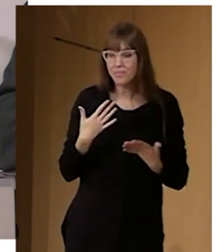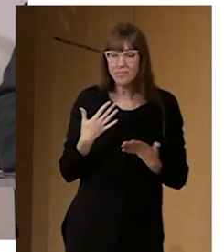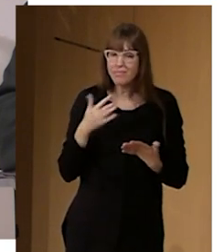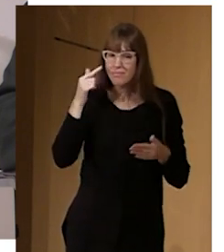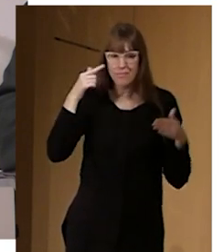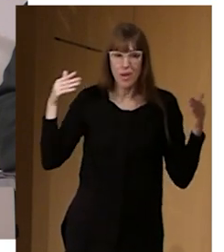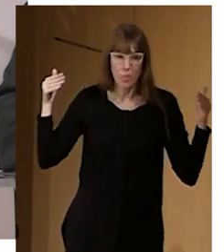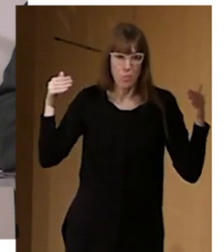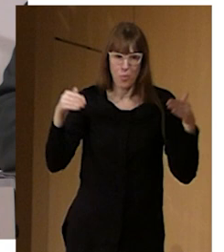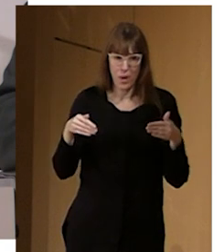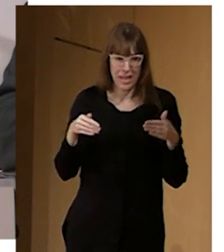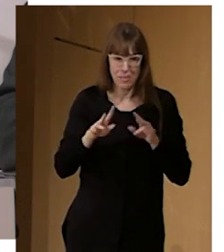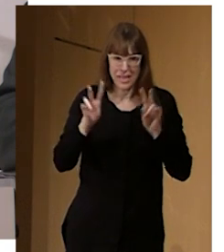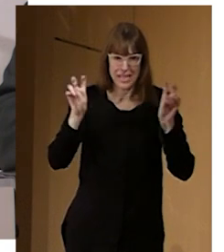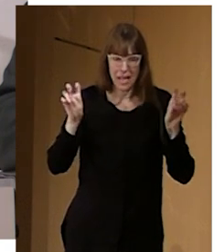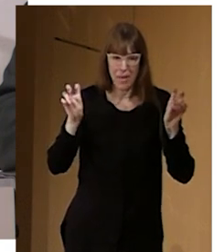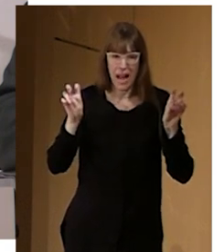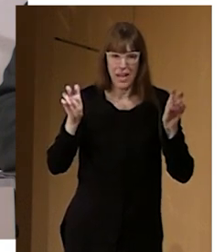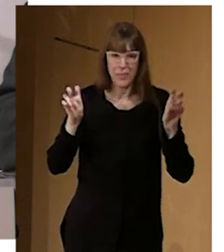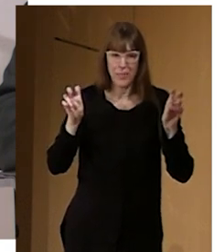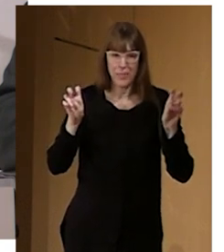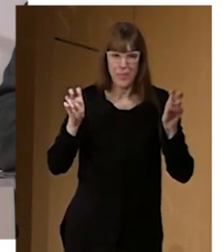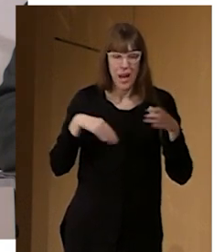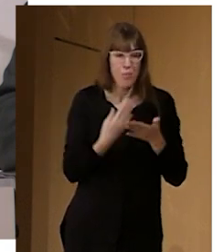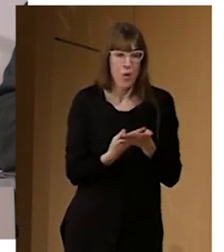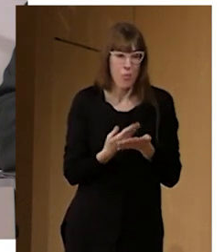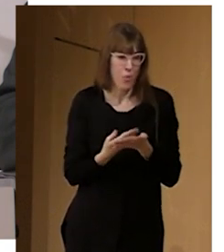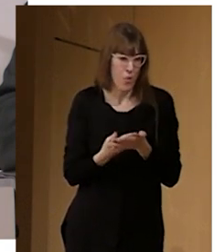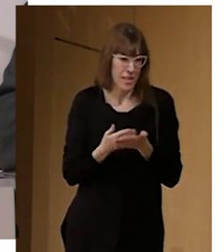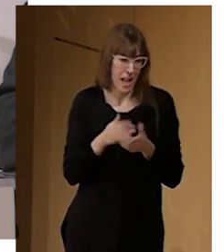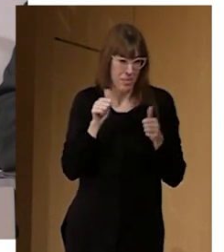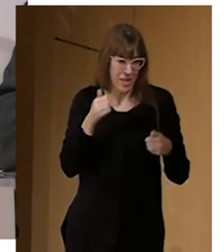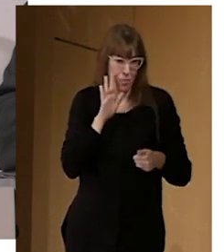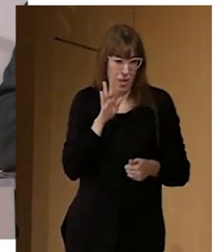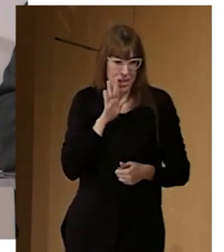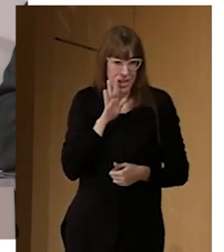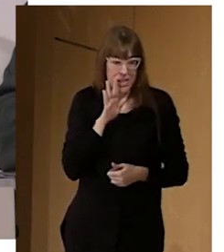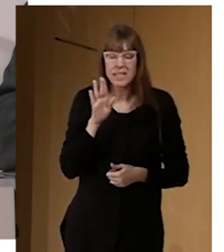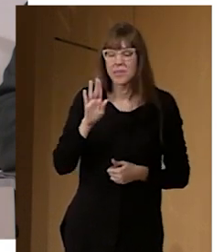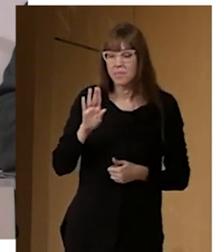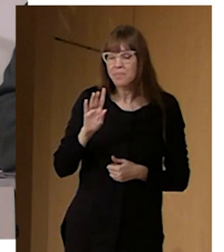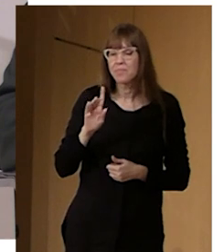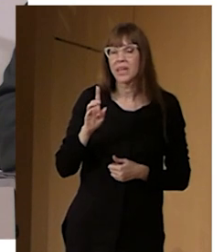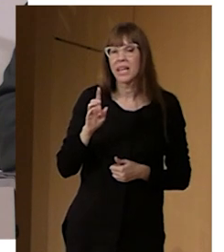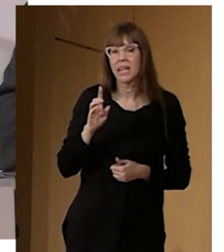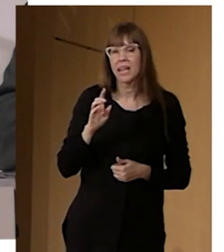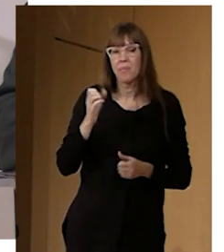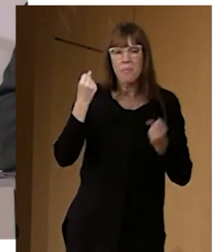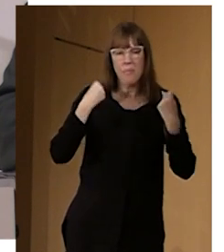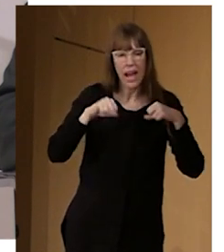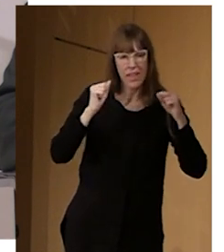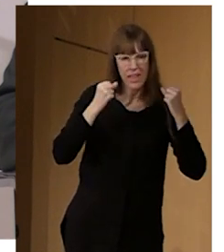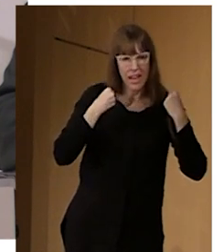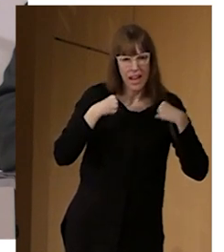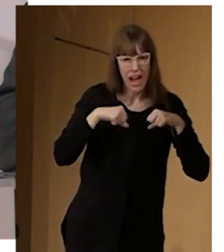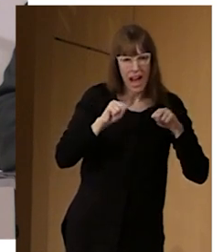centrarme en lo que tú desde el primer momento me nos proponía que parece ser que como buena práctica eh el